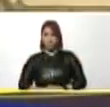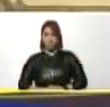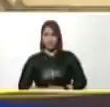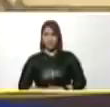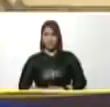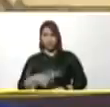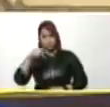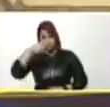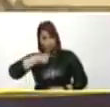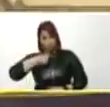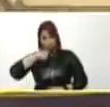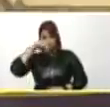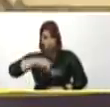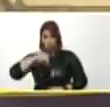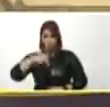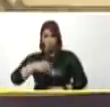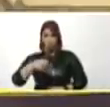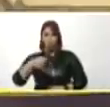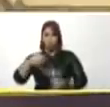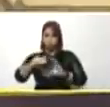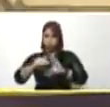Yo hoy recibí, como ustedes vieron,